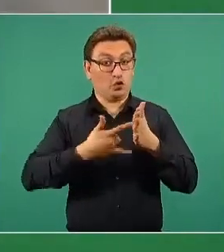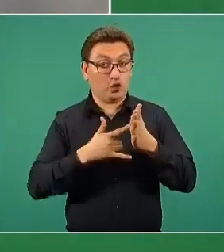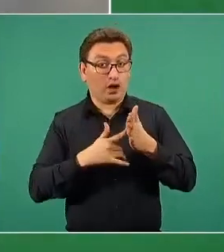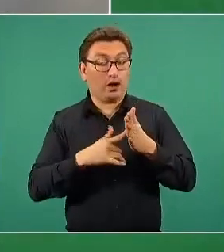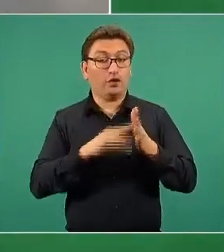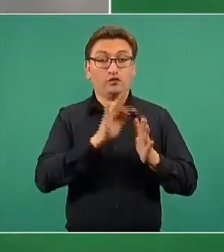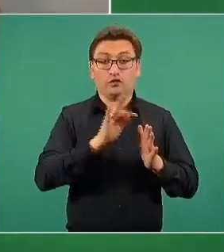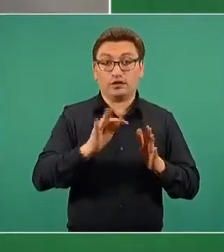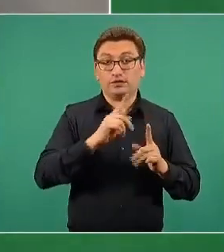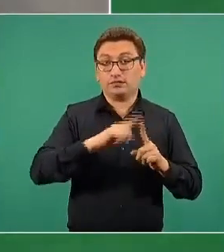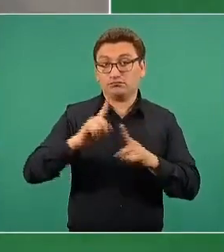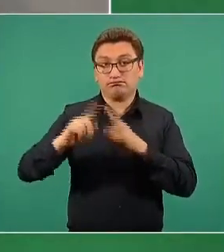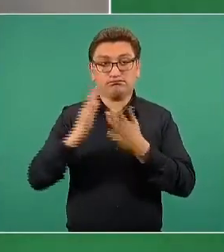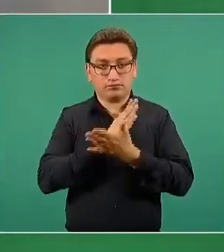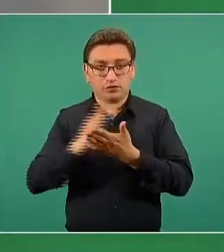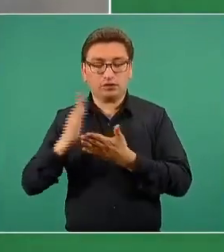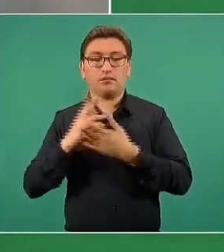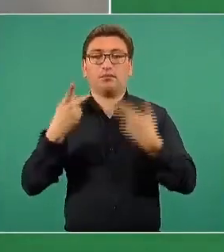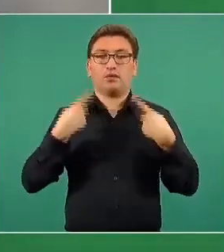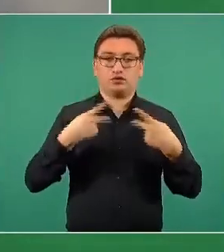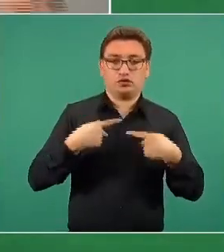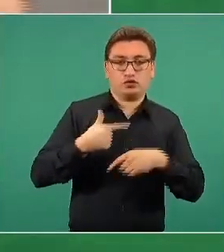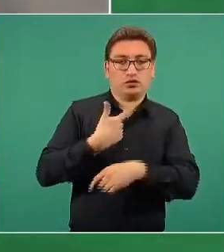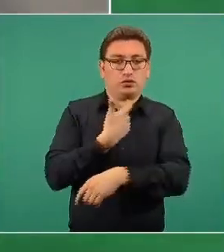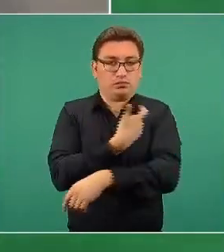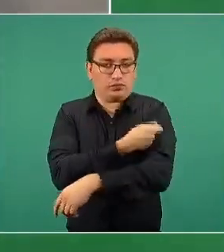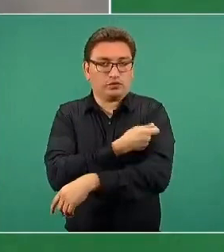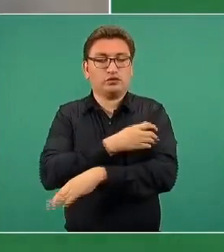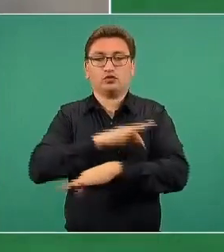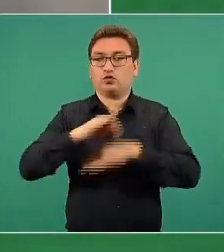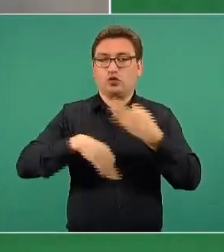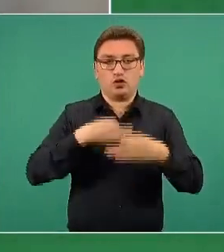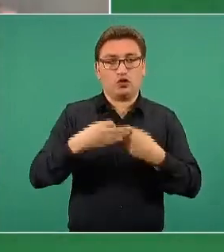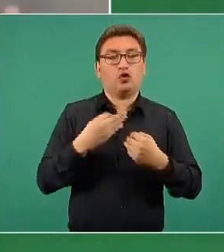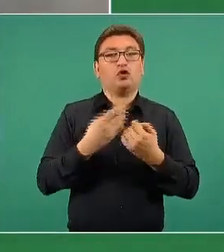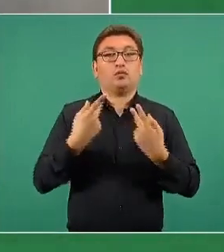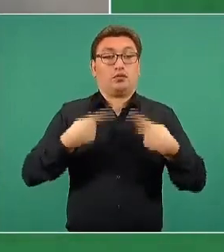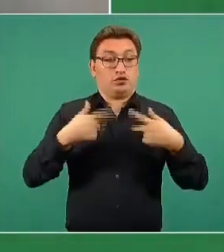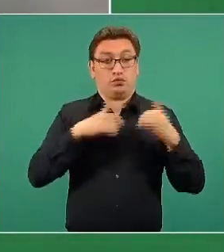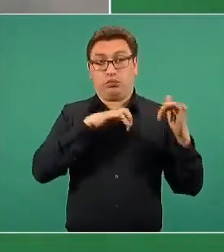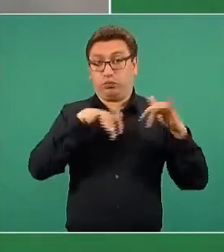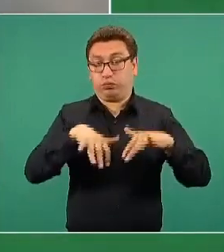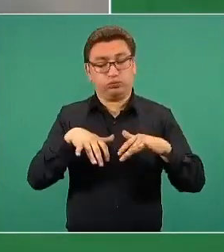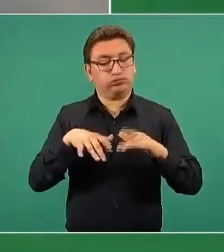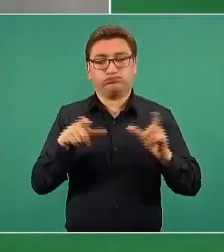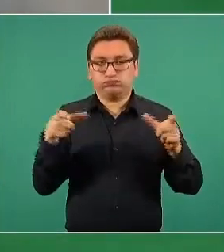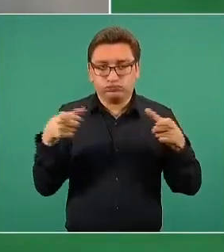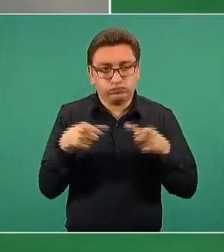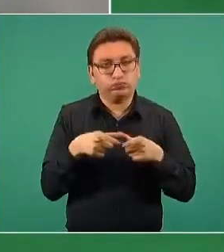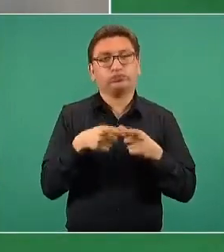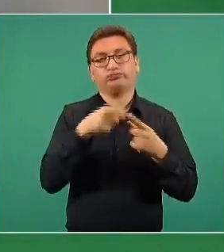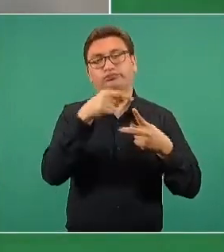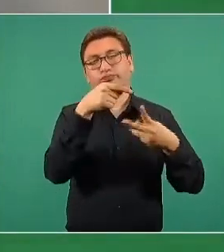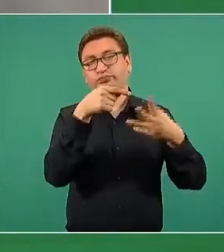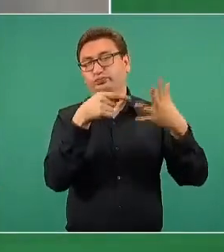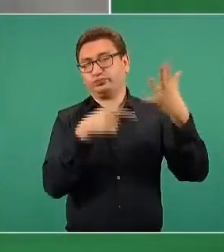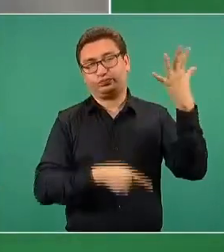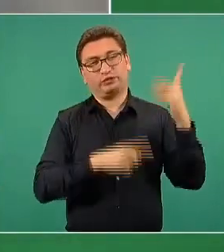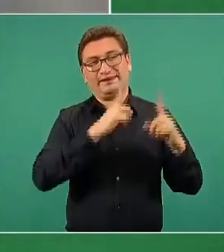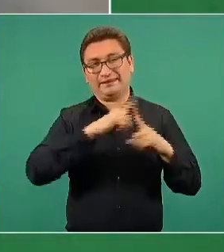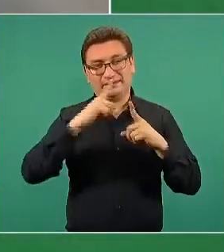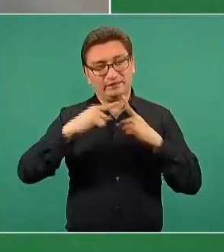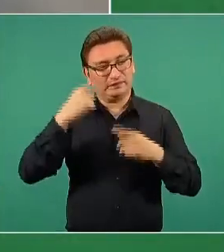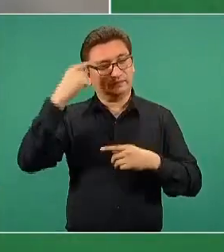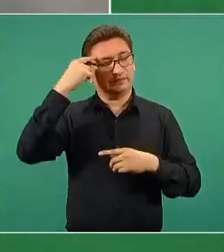escalonados, personal vacunado, aforos reducidos, todas son las estrategias diferentes